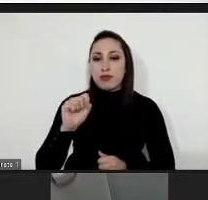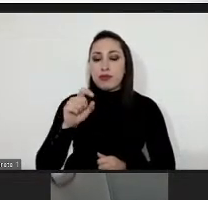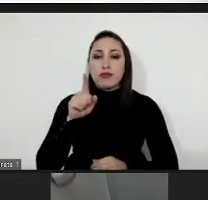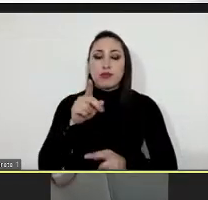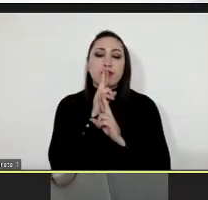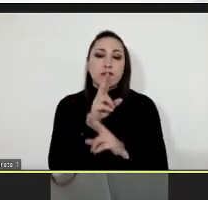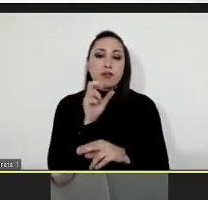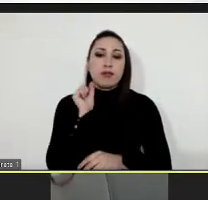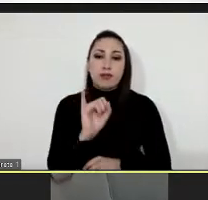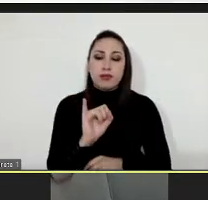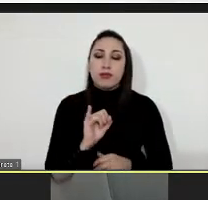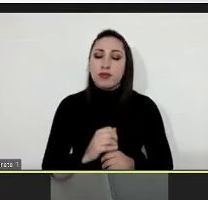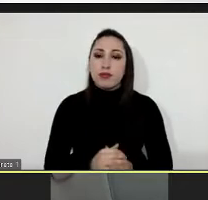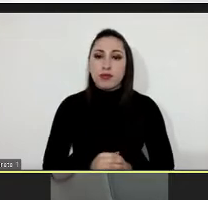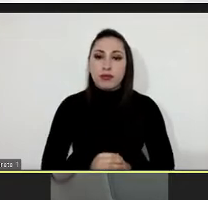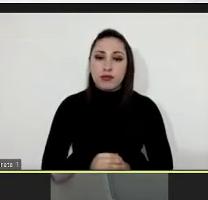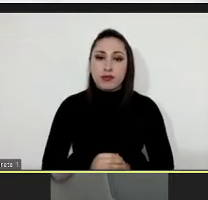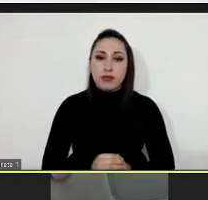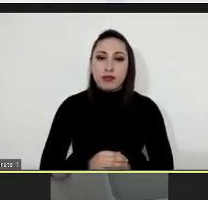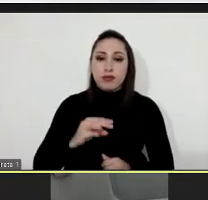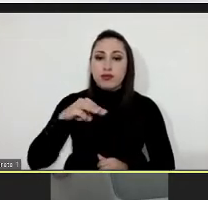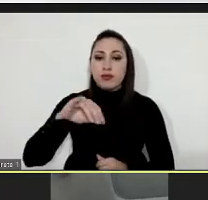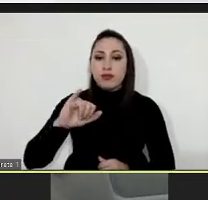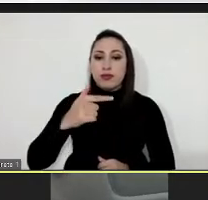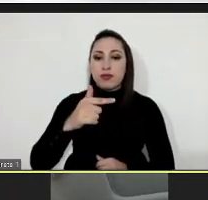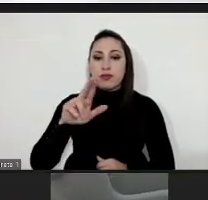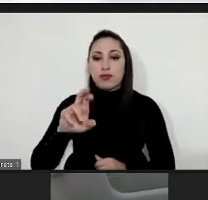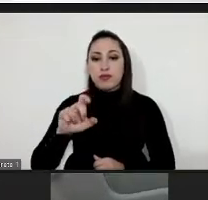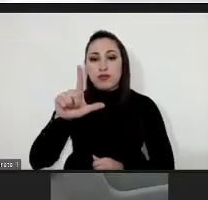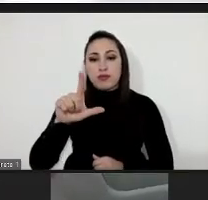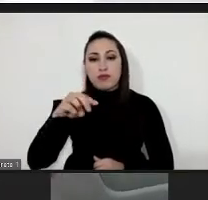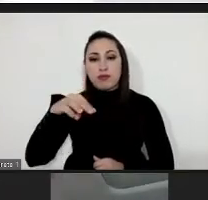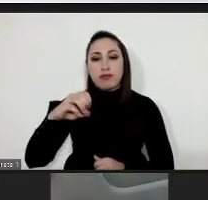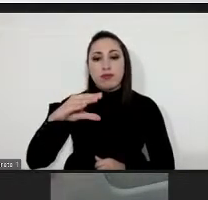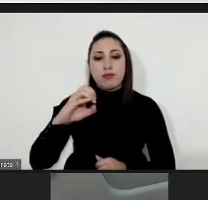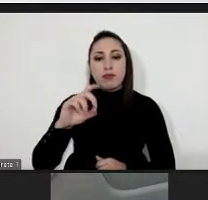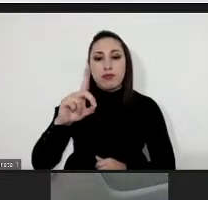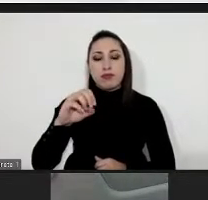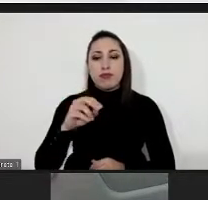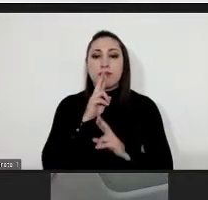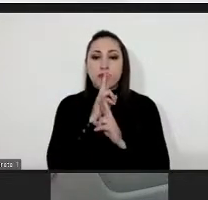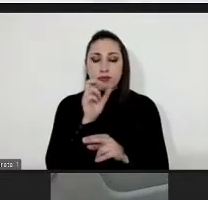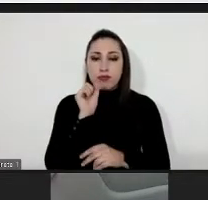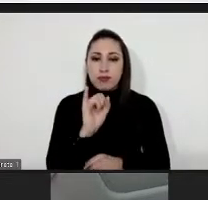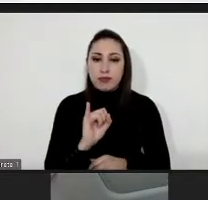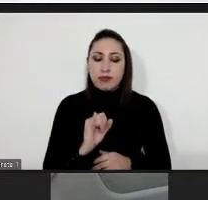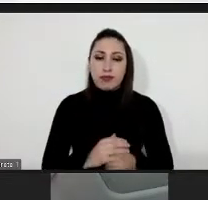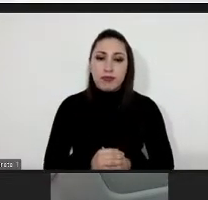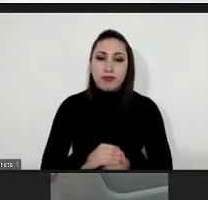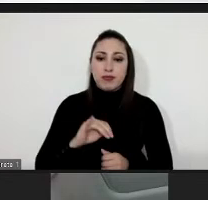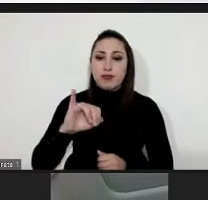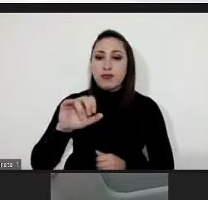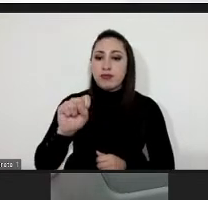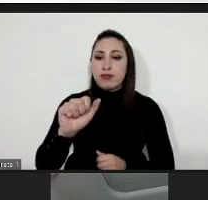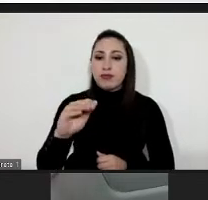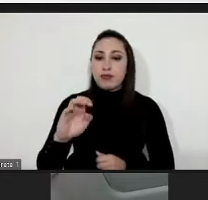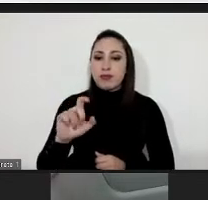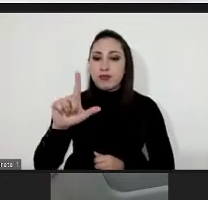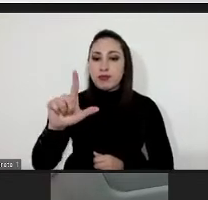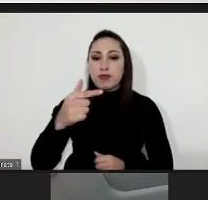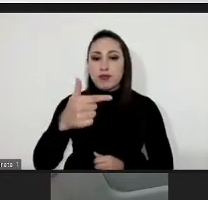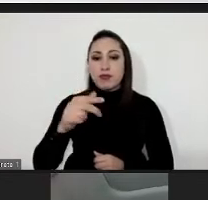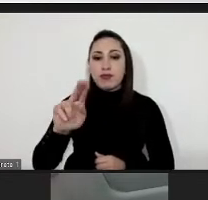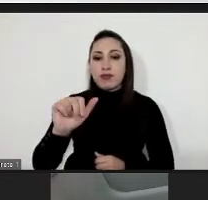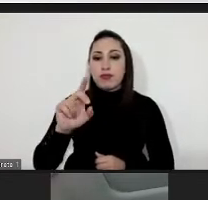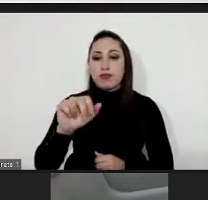Temístocles Villanueva, en pro. Miguel Ángel Macedo Escartín. Miguel Macedo, a favor. Isabel Guadarrama Sánchez.